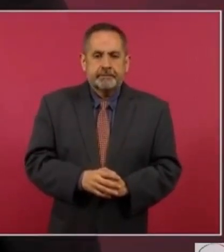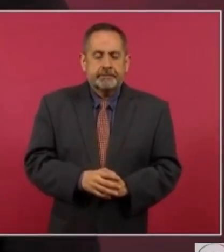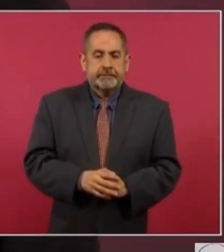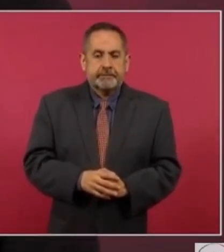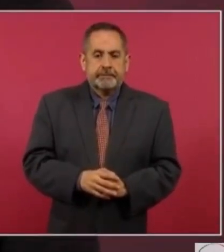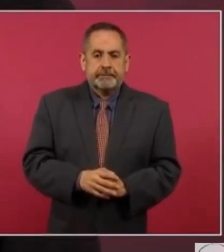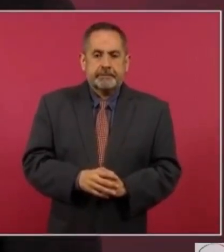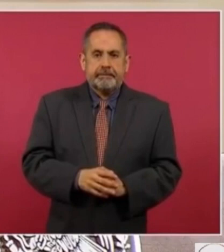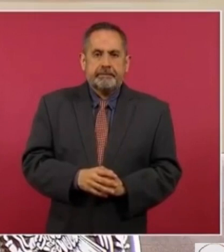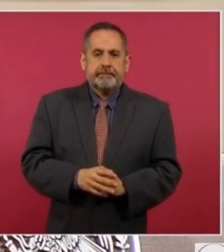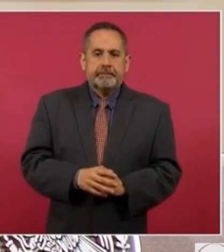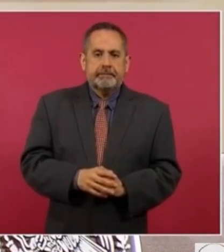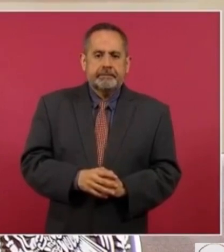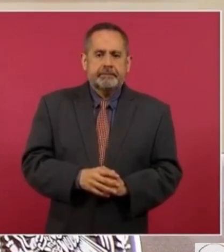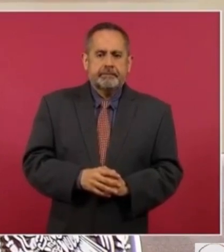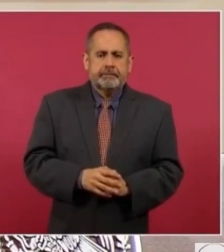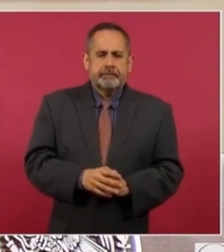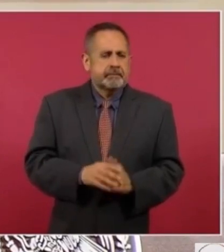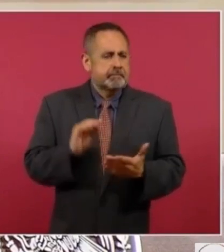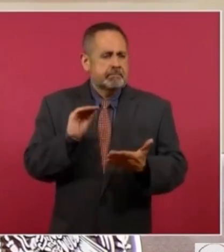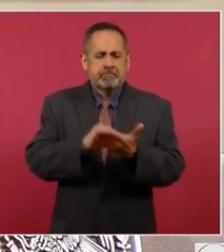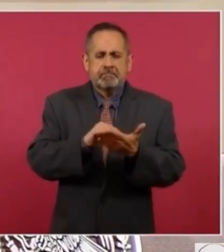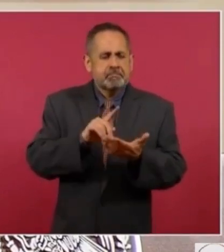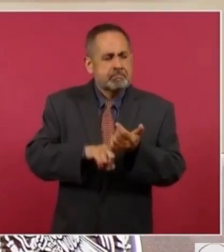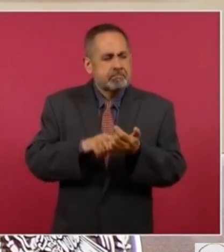decretó o estableció un juez.